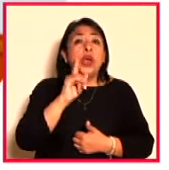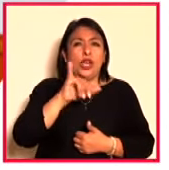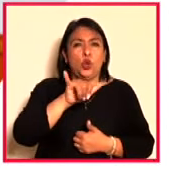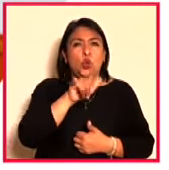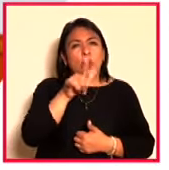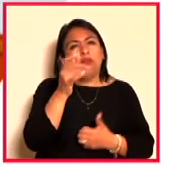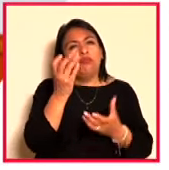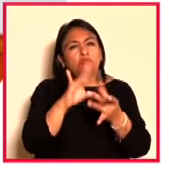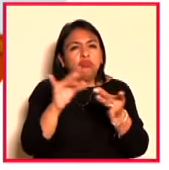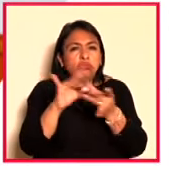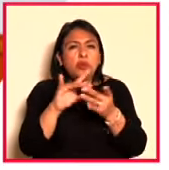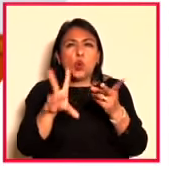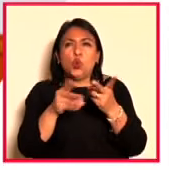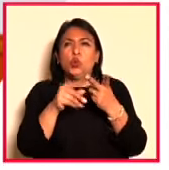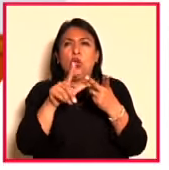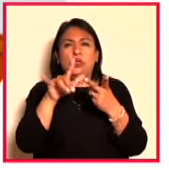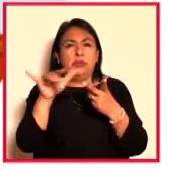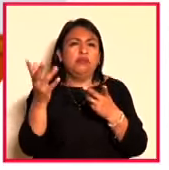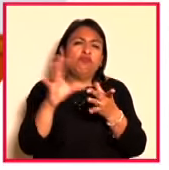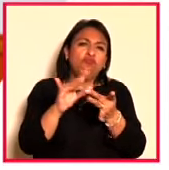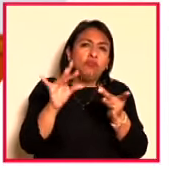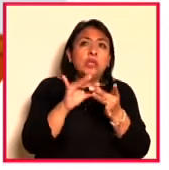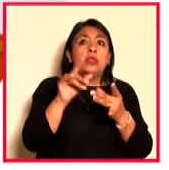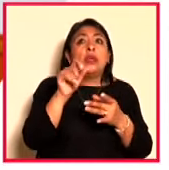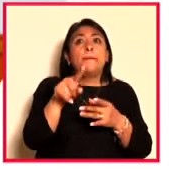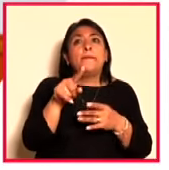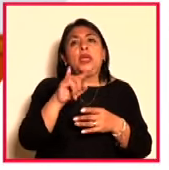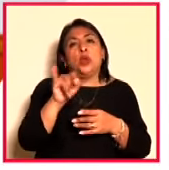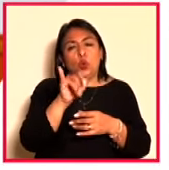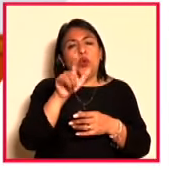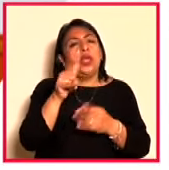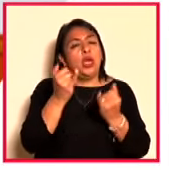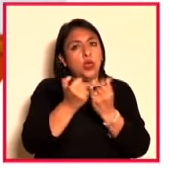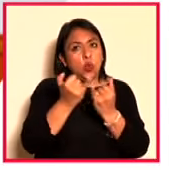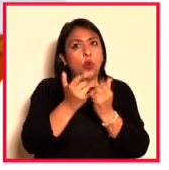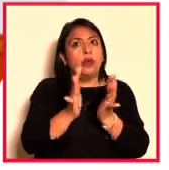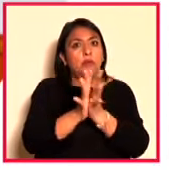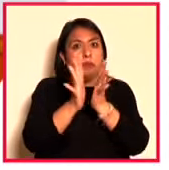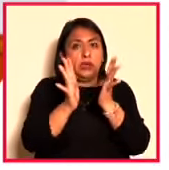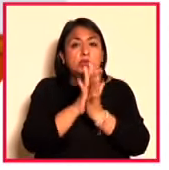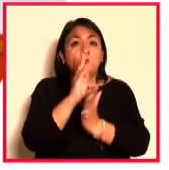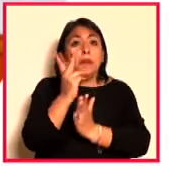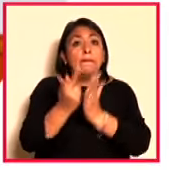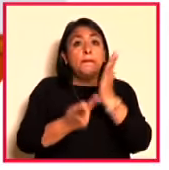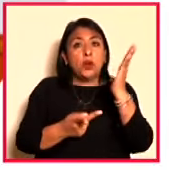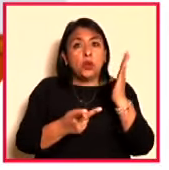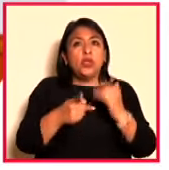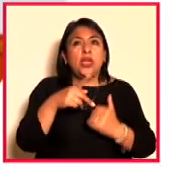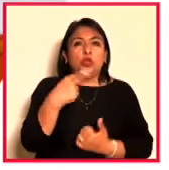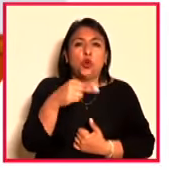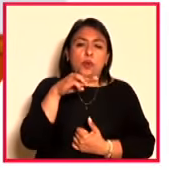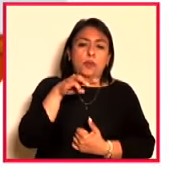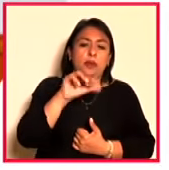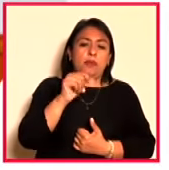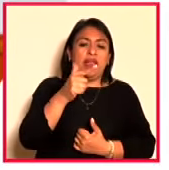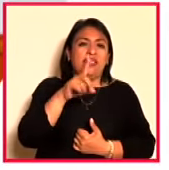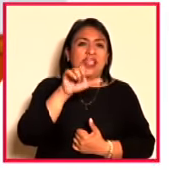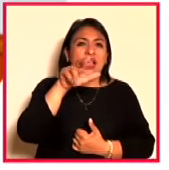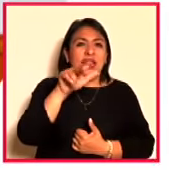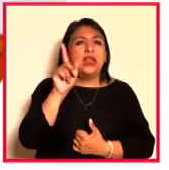con Elsmarie también, y por supuesto Julia presente también, el proyecto Magdalena, que es un proyecto de mujeres